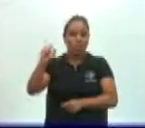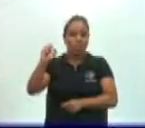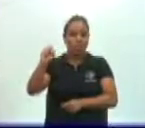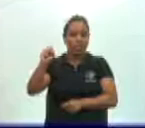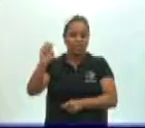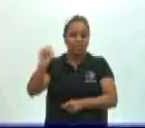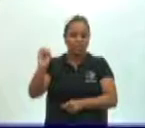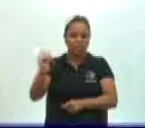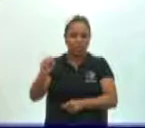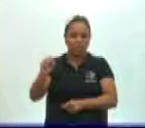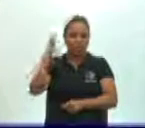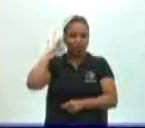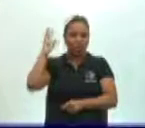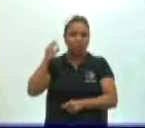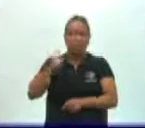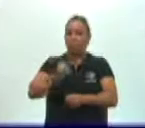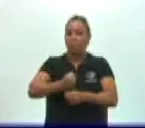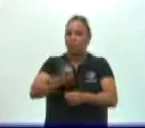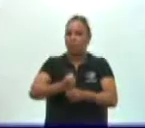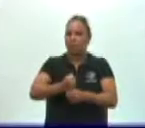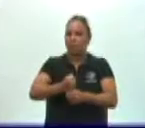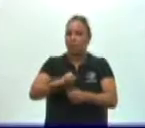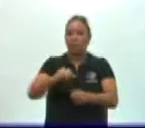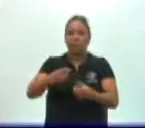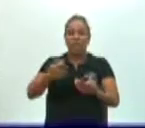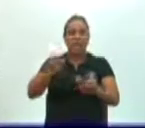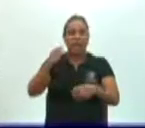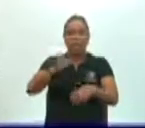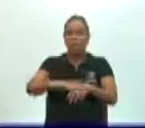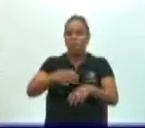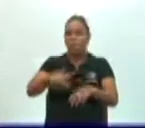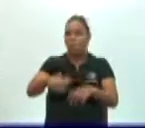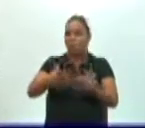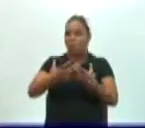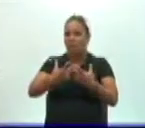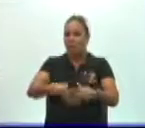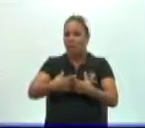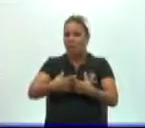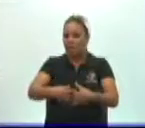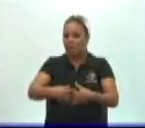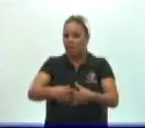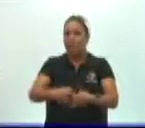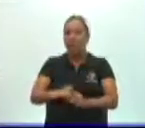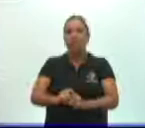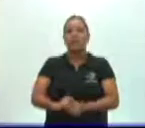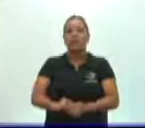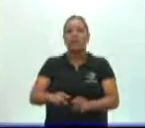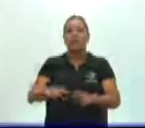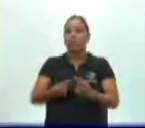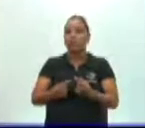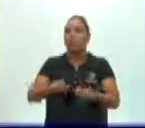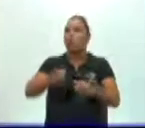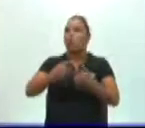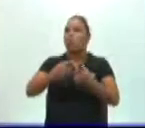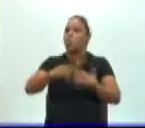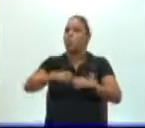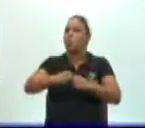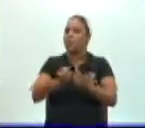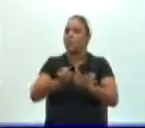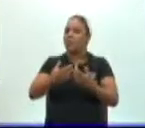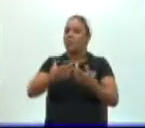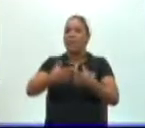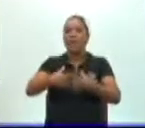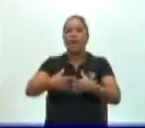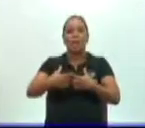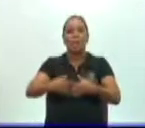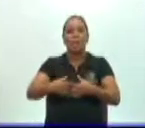obreros consideraban que eran las máquinas las culpables de sus problemas y por eso rompían las máquinas. Por eso es una lucha espontánea, carecían